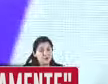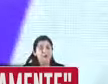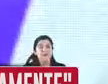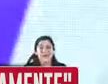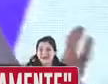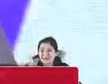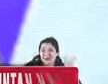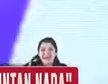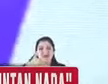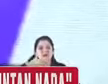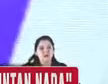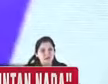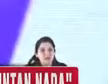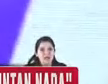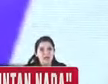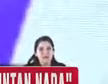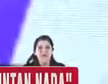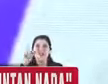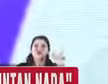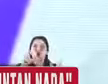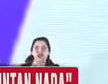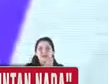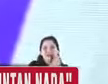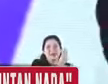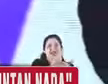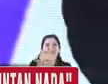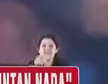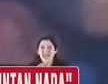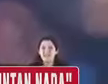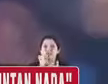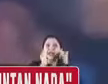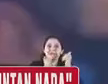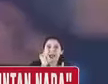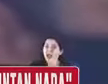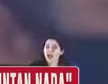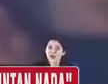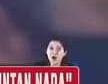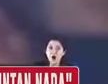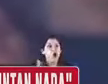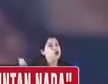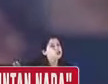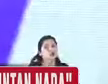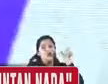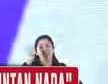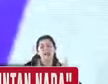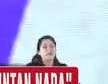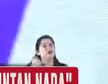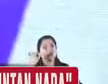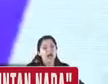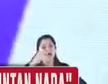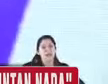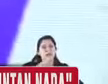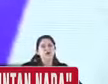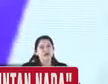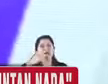gente entienda no solamente tienen que hablar los candidatos tienen que hablar todos los que tienen responsabilidades institucionales y que